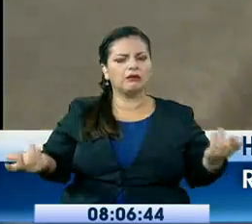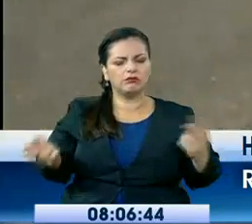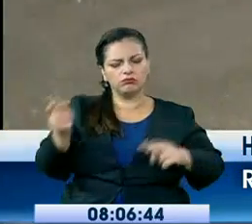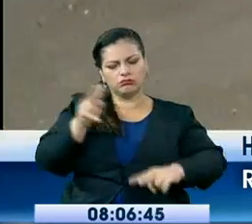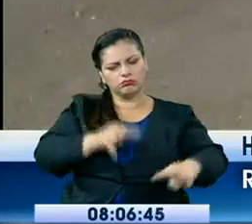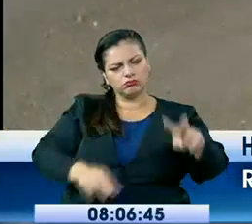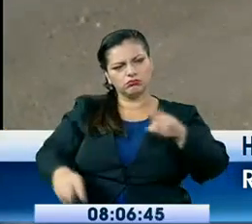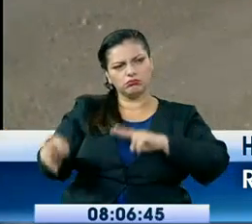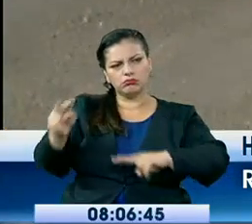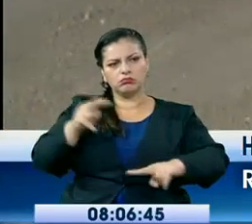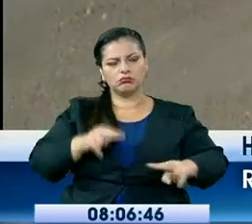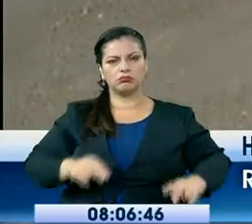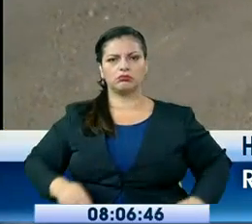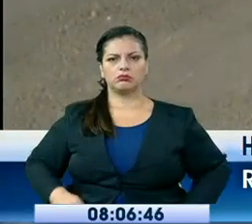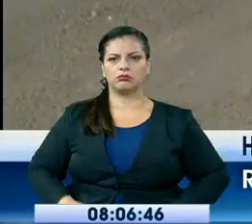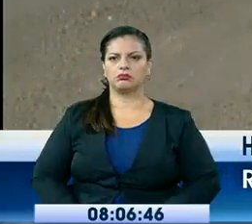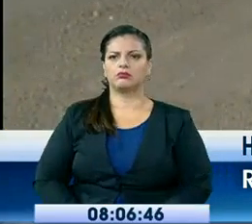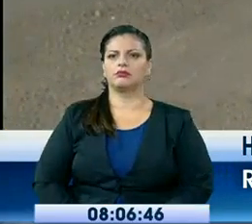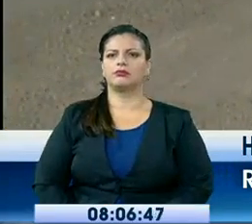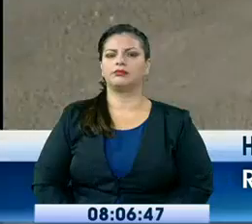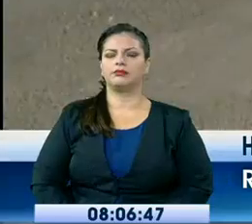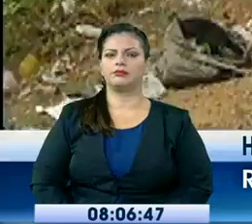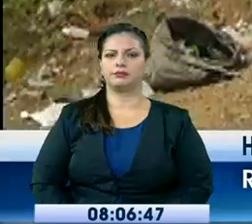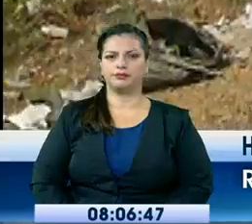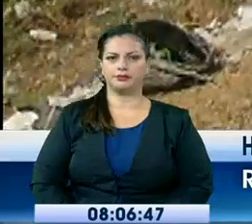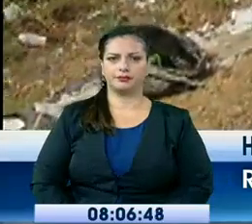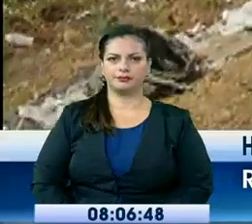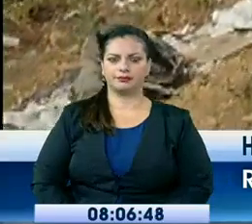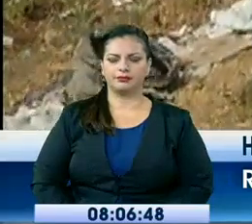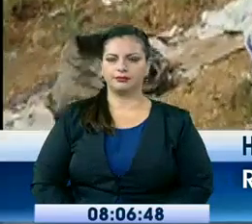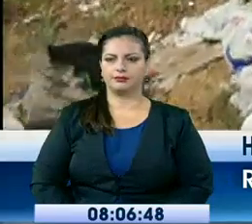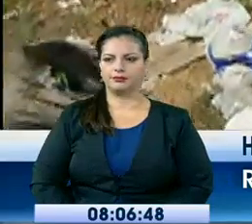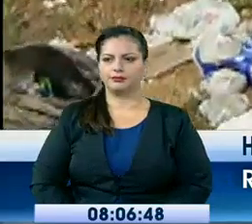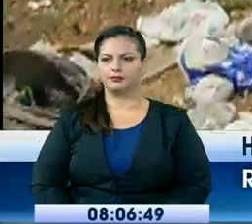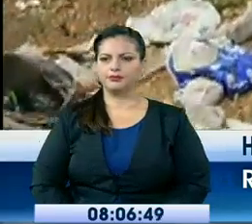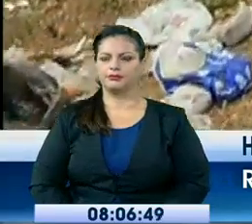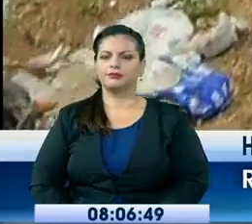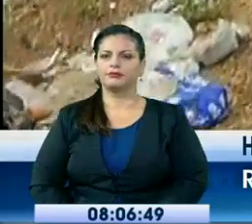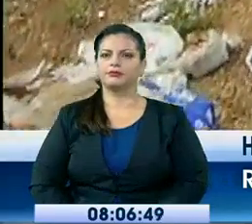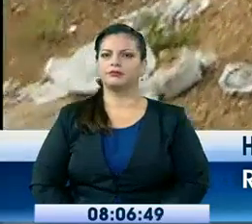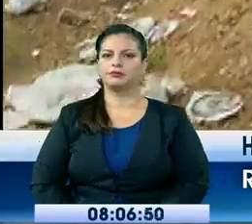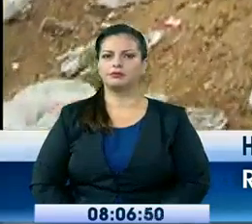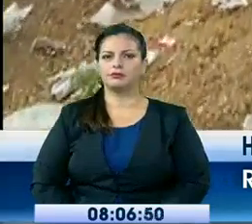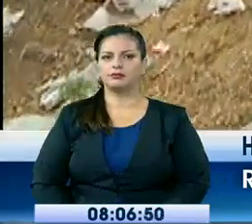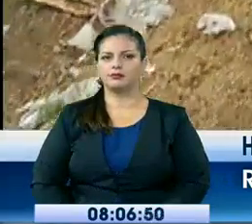utilizan frecuentemente esa carretera, informó Charlie Pizarro.